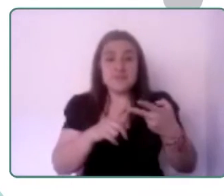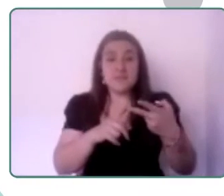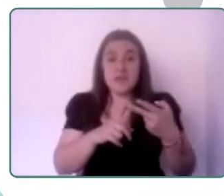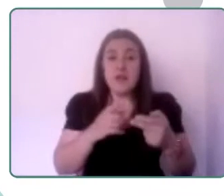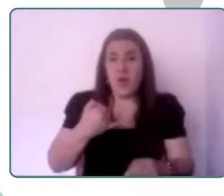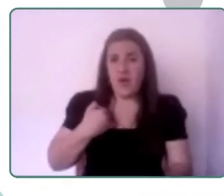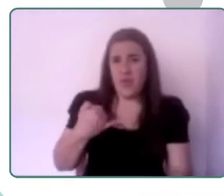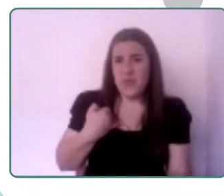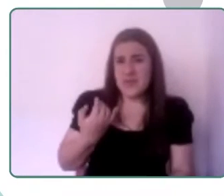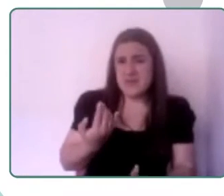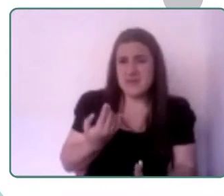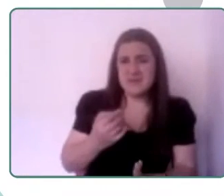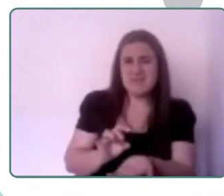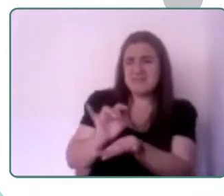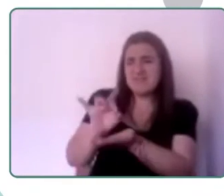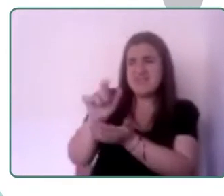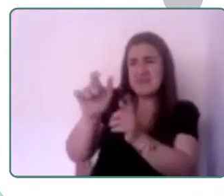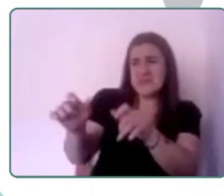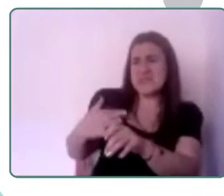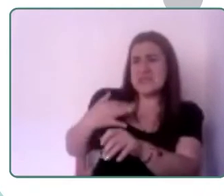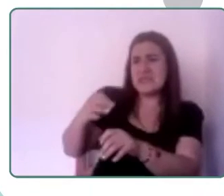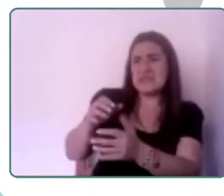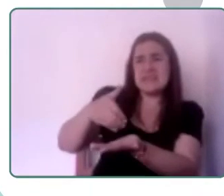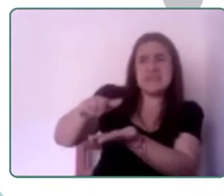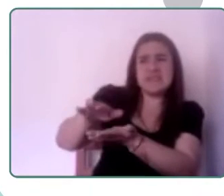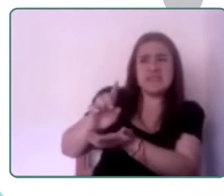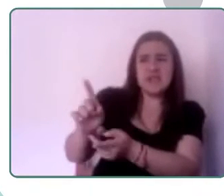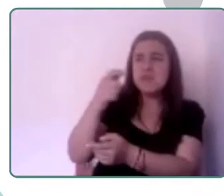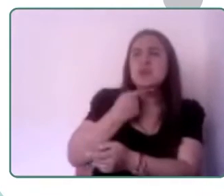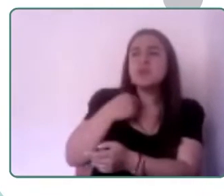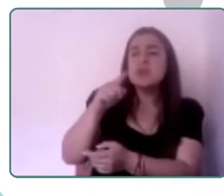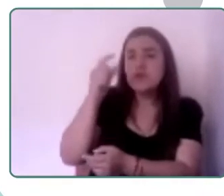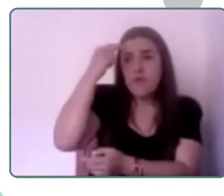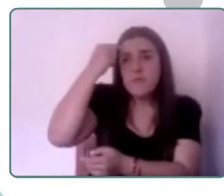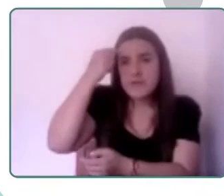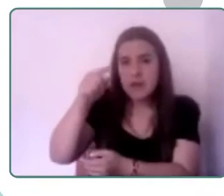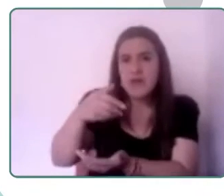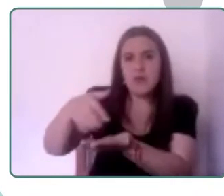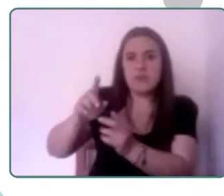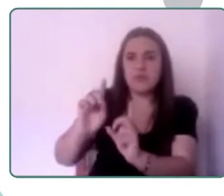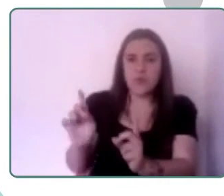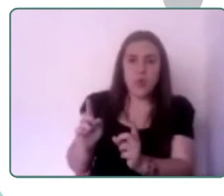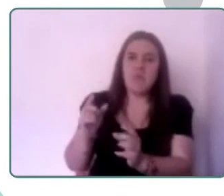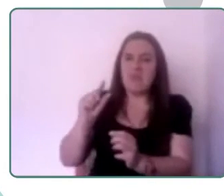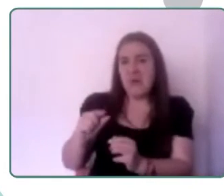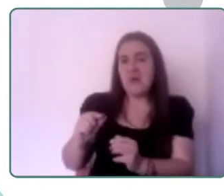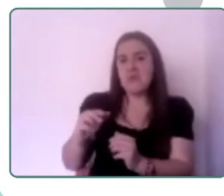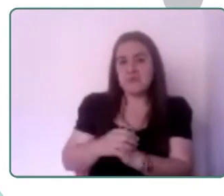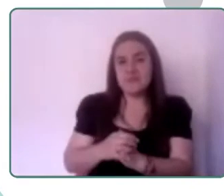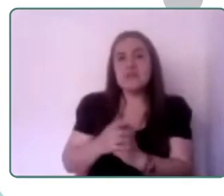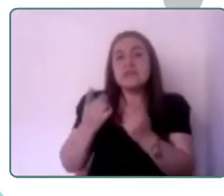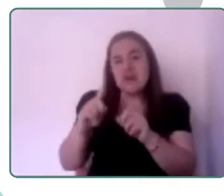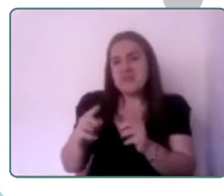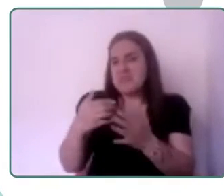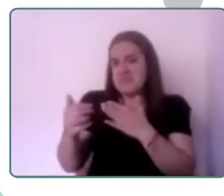étnicas y sociales y valoran ampliamente la capacidad de sus pares con fines de lograr un buen desempeño académico. Con relación